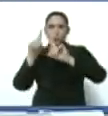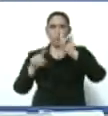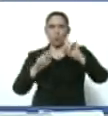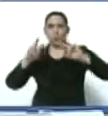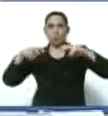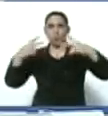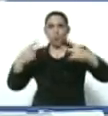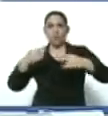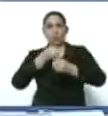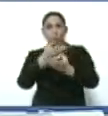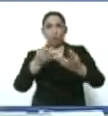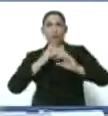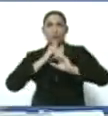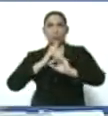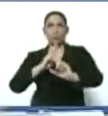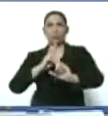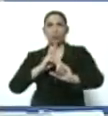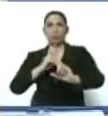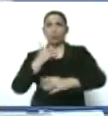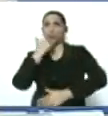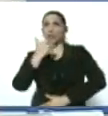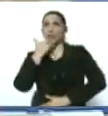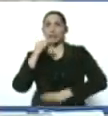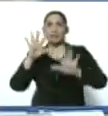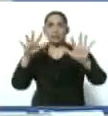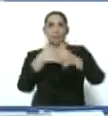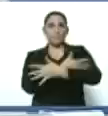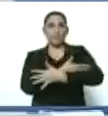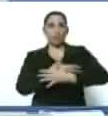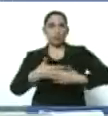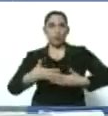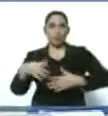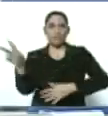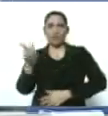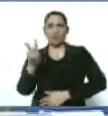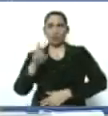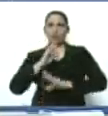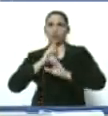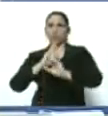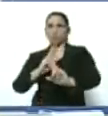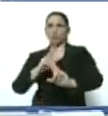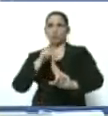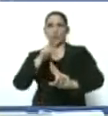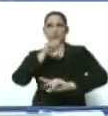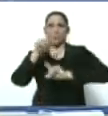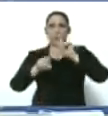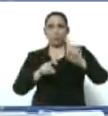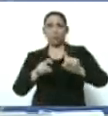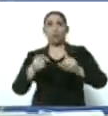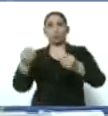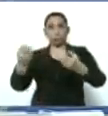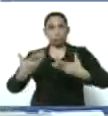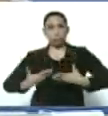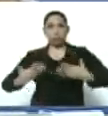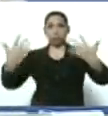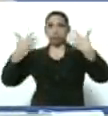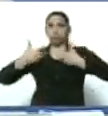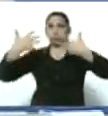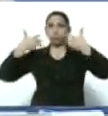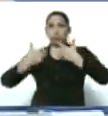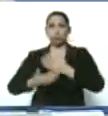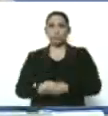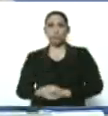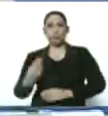ustedes están respondiendo. Casi 10 millones de venezolanos han respondido a esta encuesta. Y ahí nos va dando la orientación.